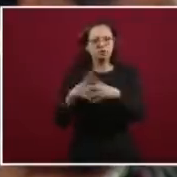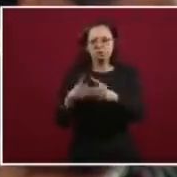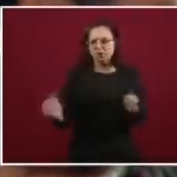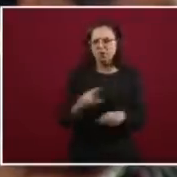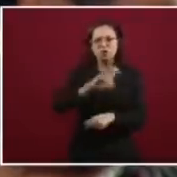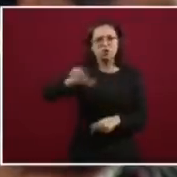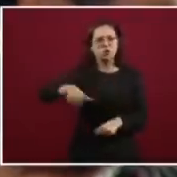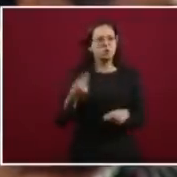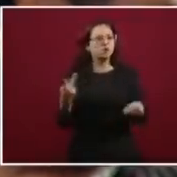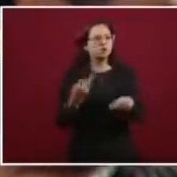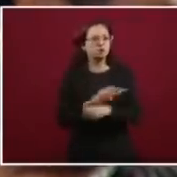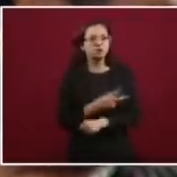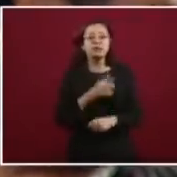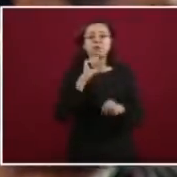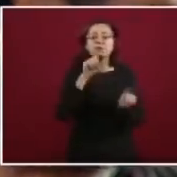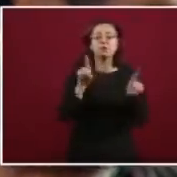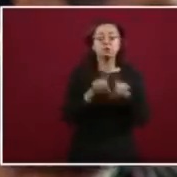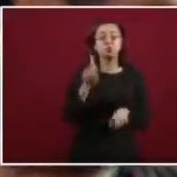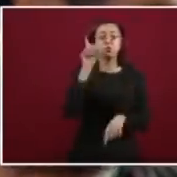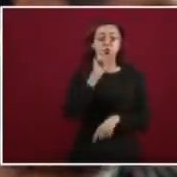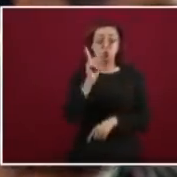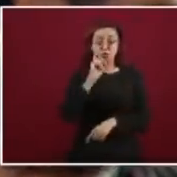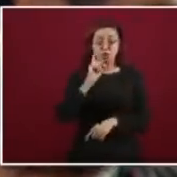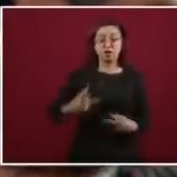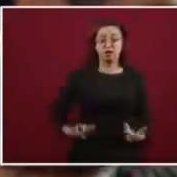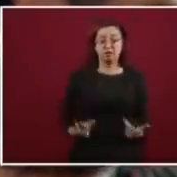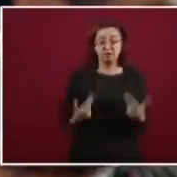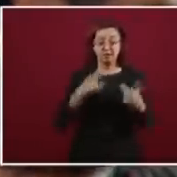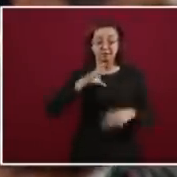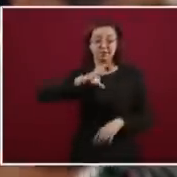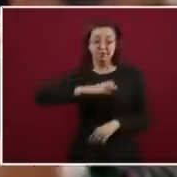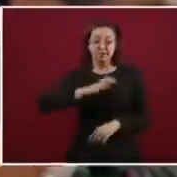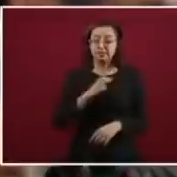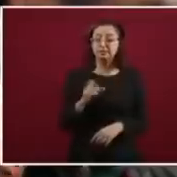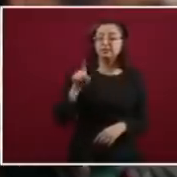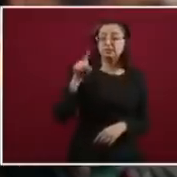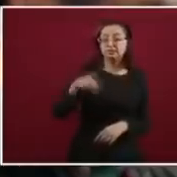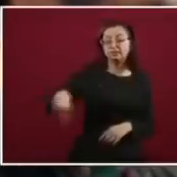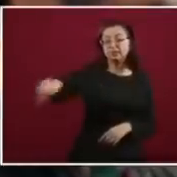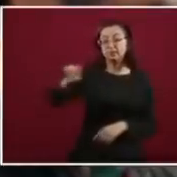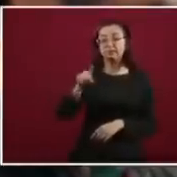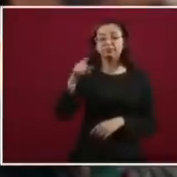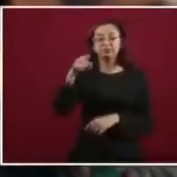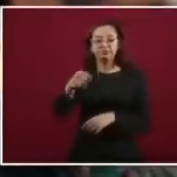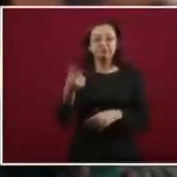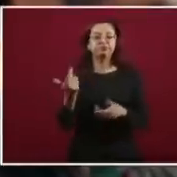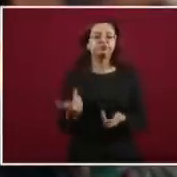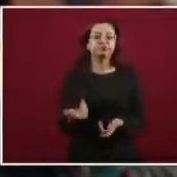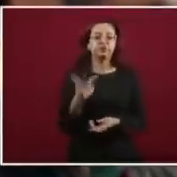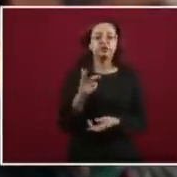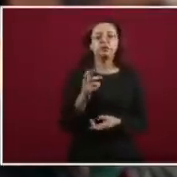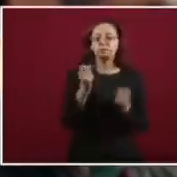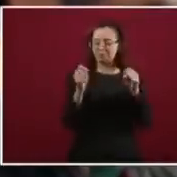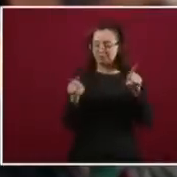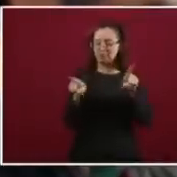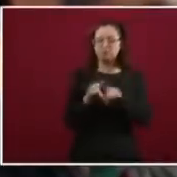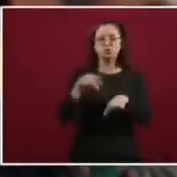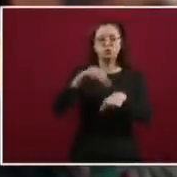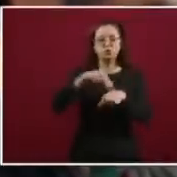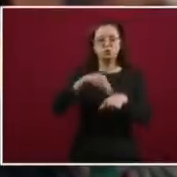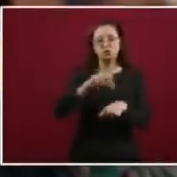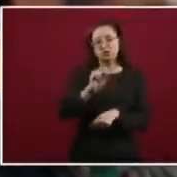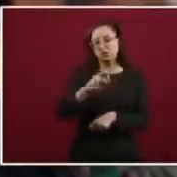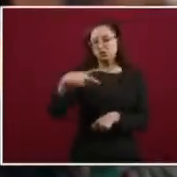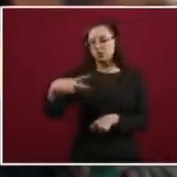atendidas en asociaciones civiles donde dan atención de primer mundo subsidiadas por el seguro popular necesitan saber